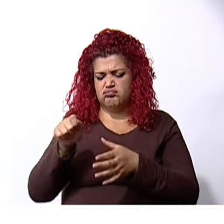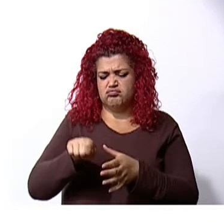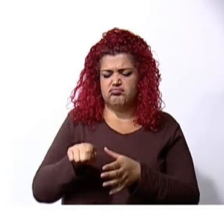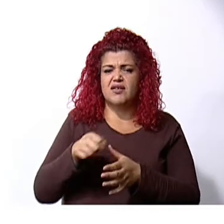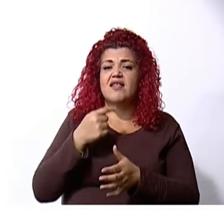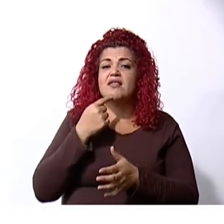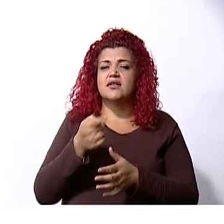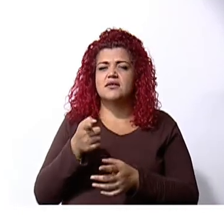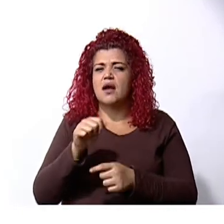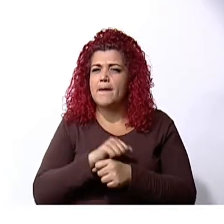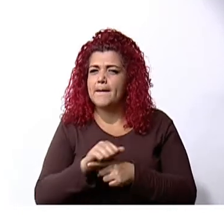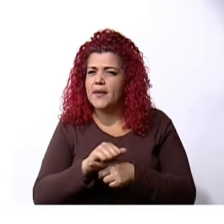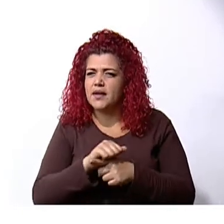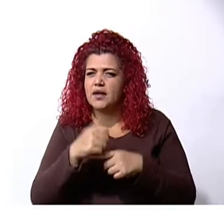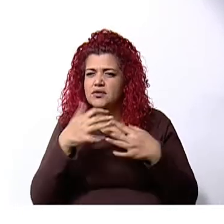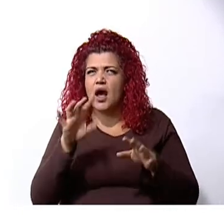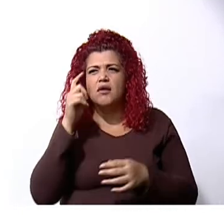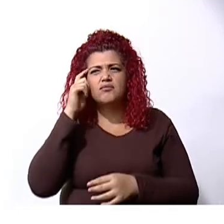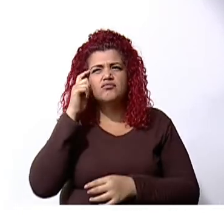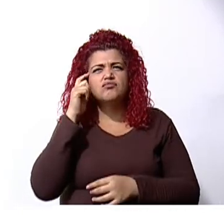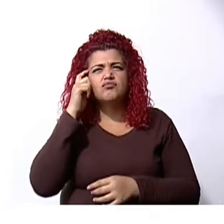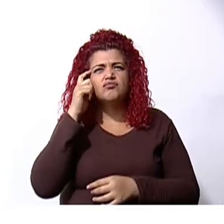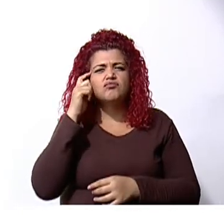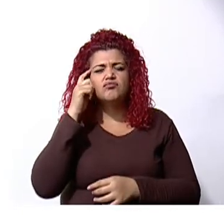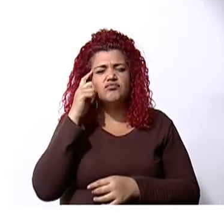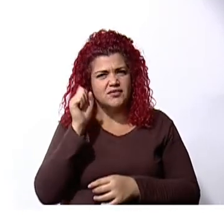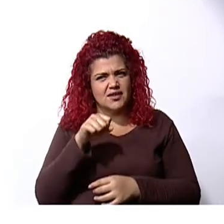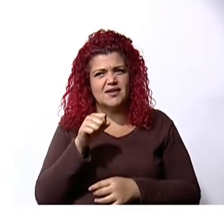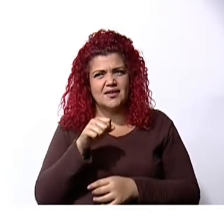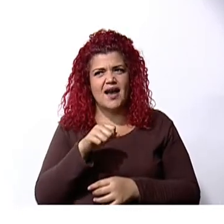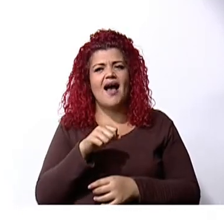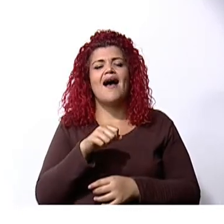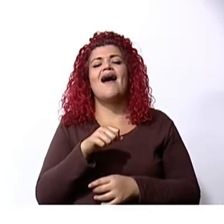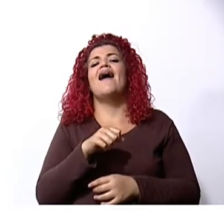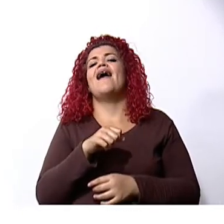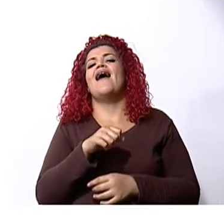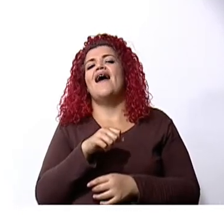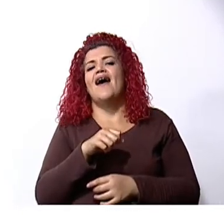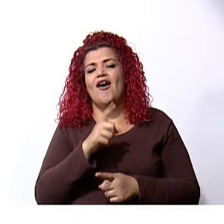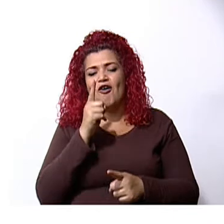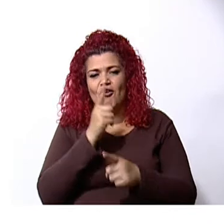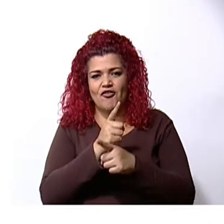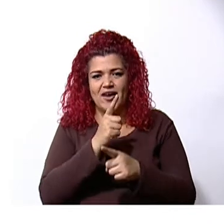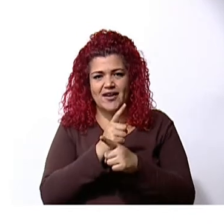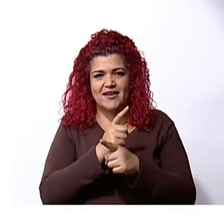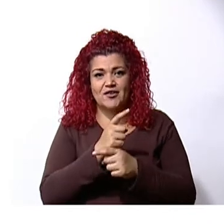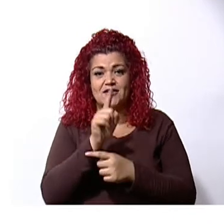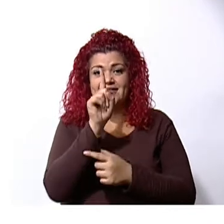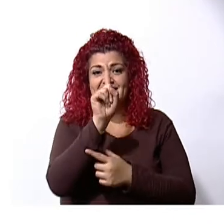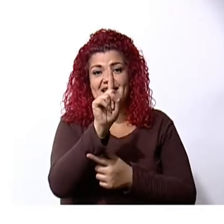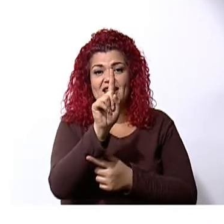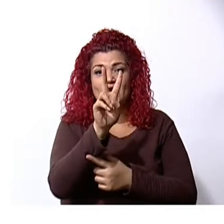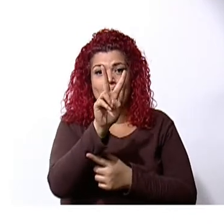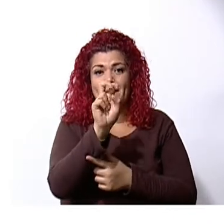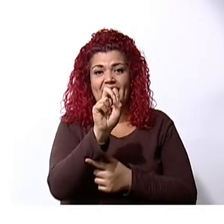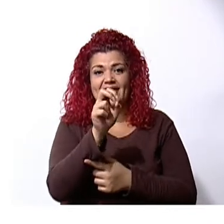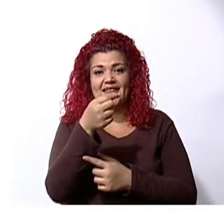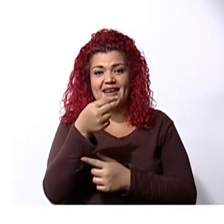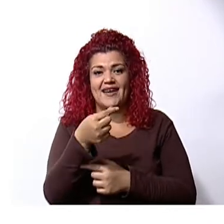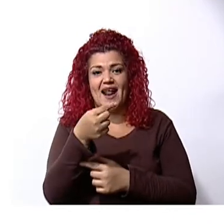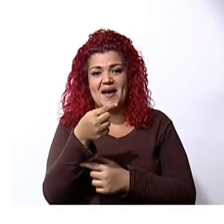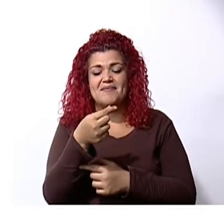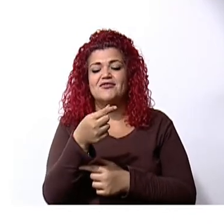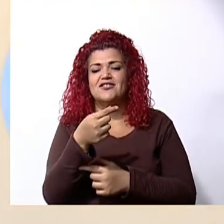dice, ¿practicaron sus cálculos mentales? Sí. Ah, correcto. 120